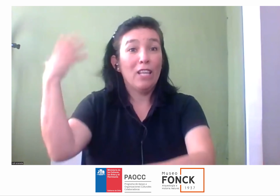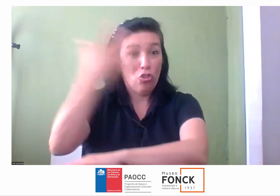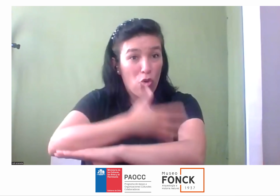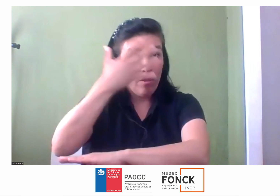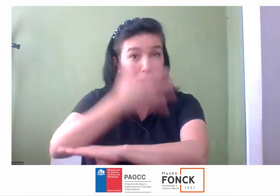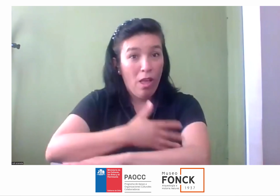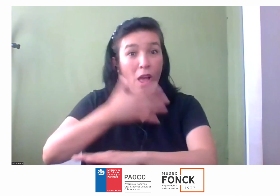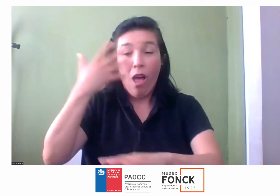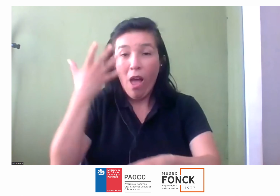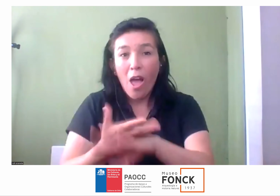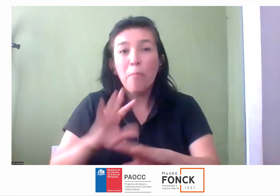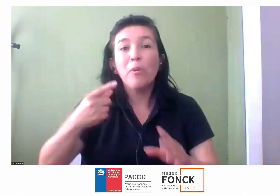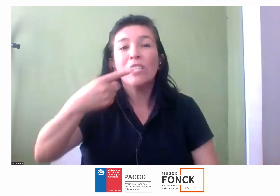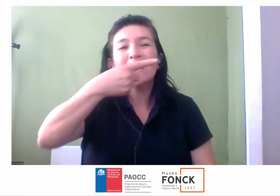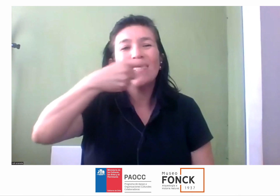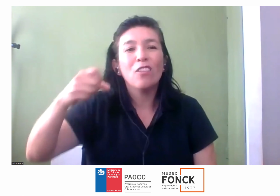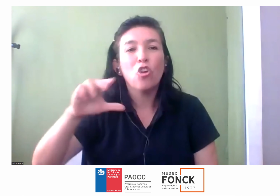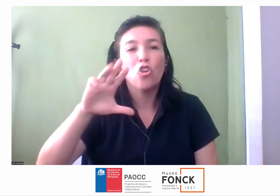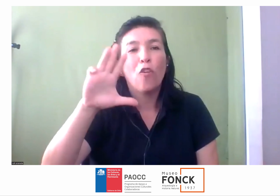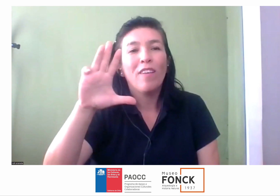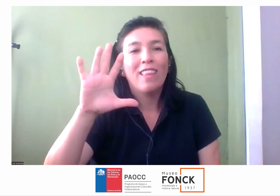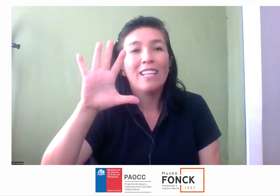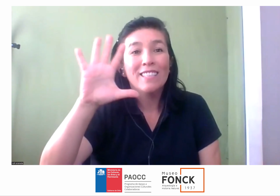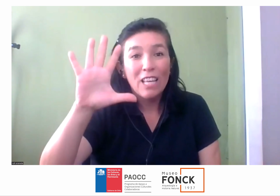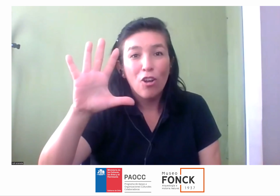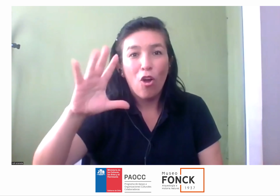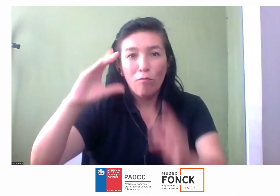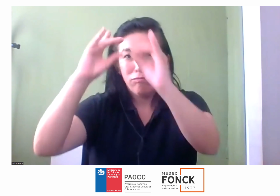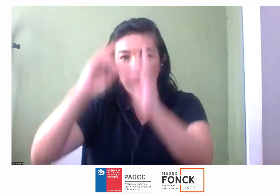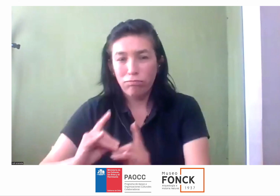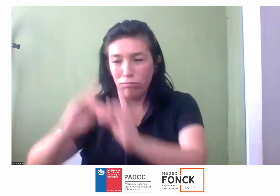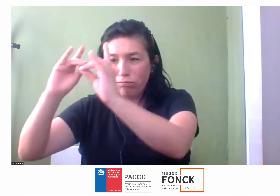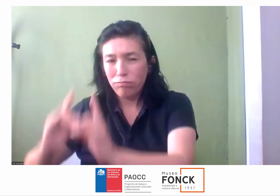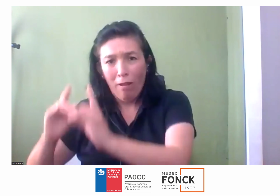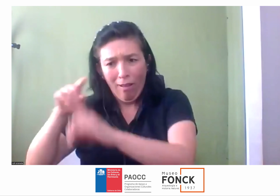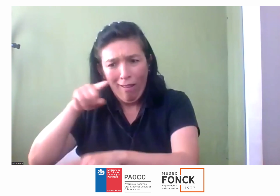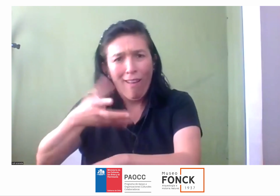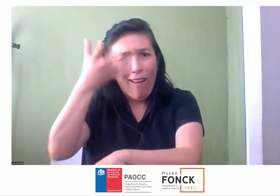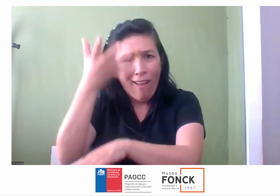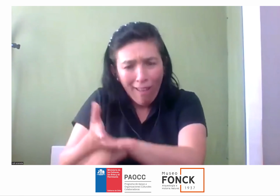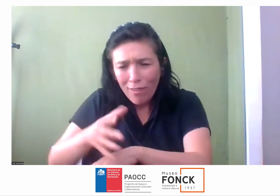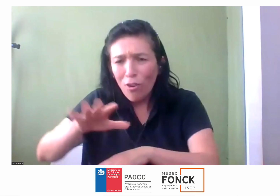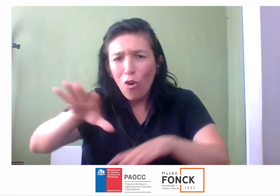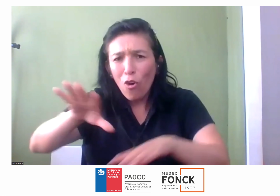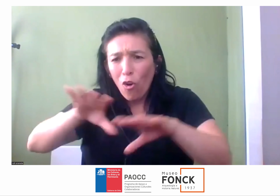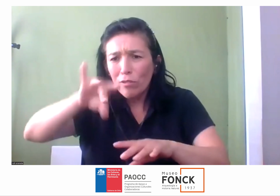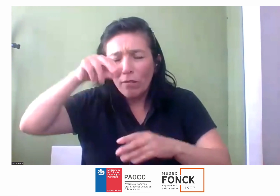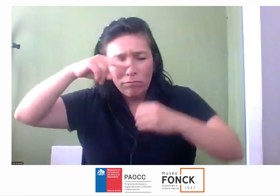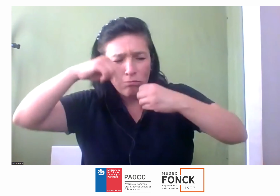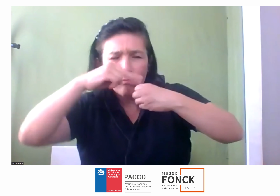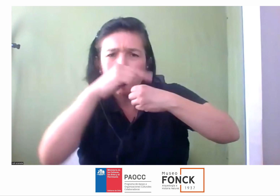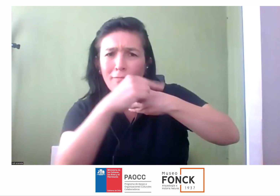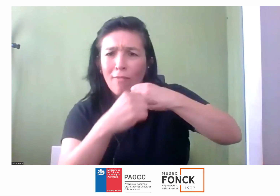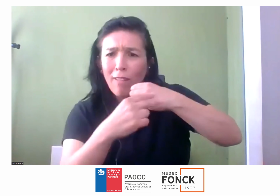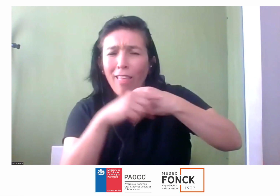aproximadamente 195 entierros. Muchas de ellas poseían justamente elementos, digamos, de decoración con